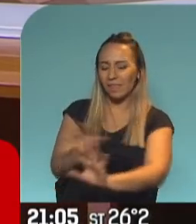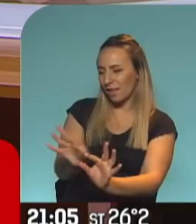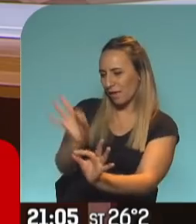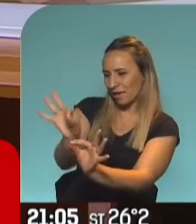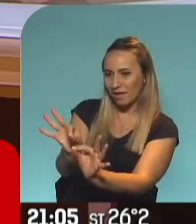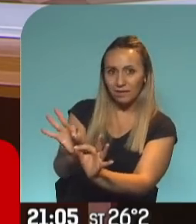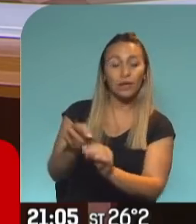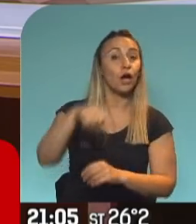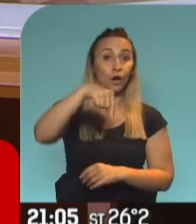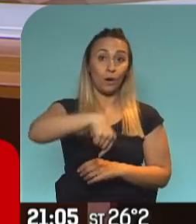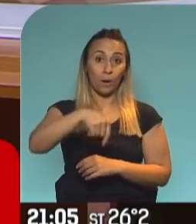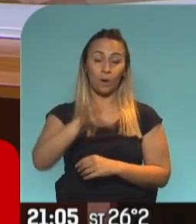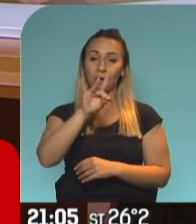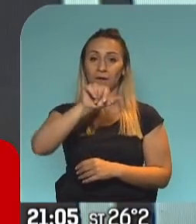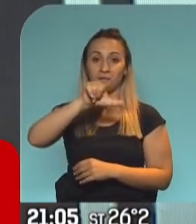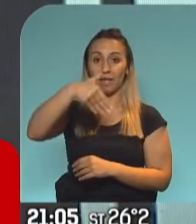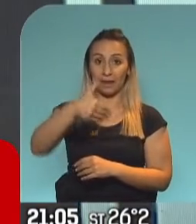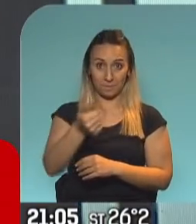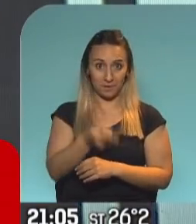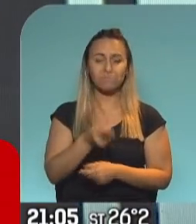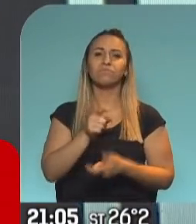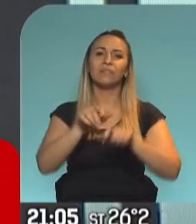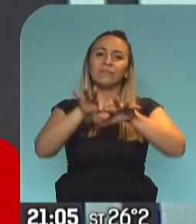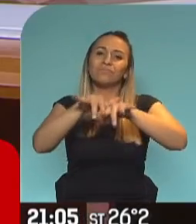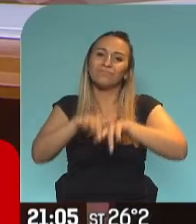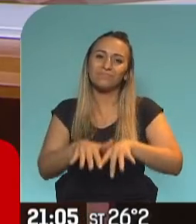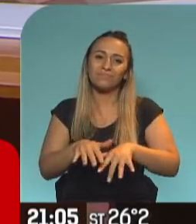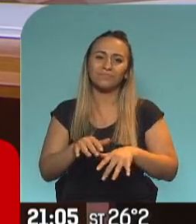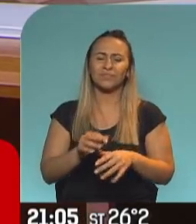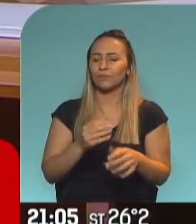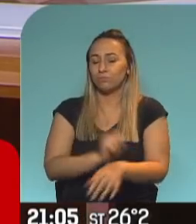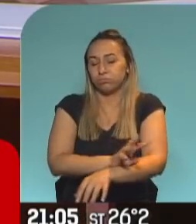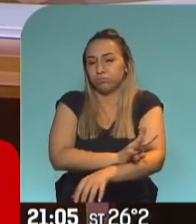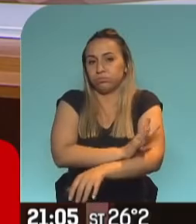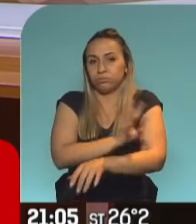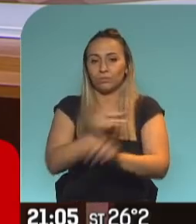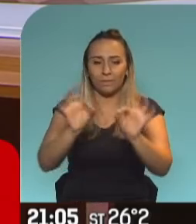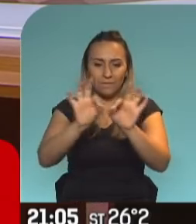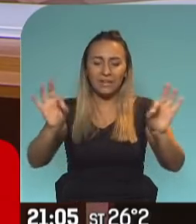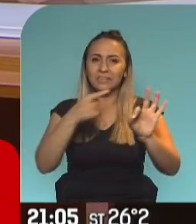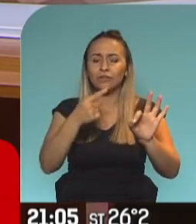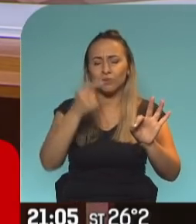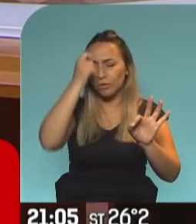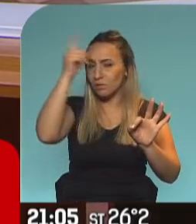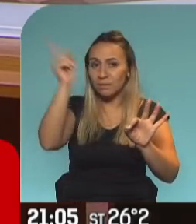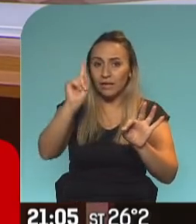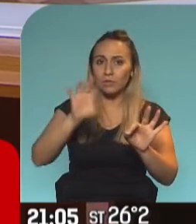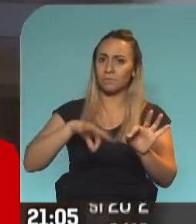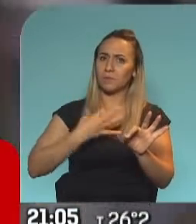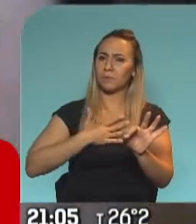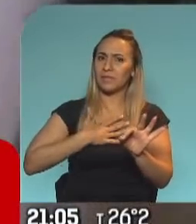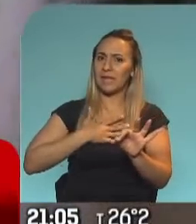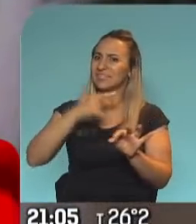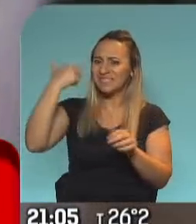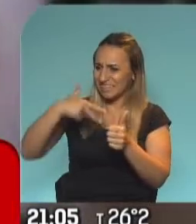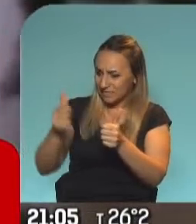muy conmovedora en donde una de sus frases es: "No me imagino cómo va a ser mi vida sin vos".